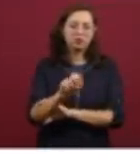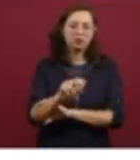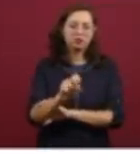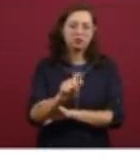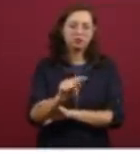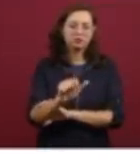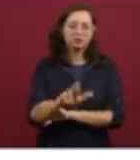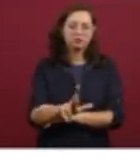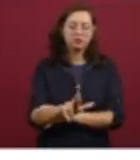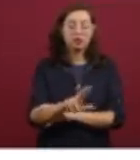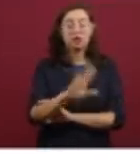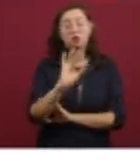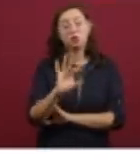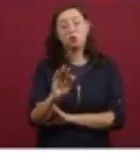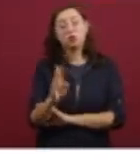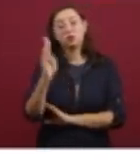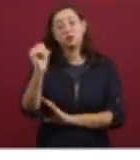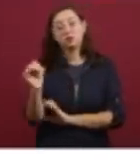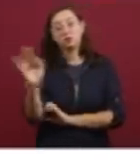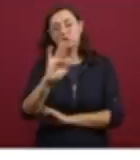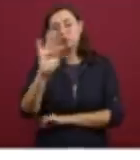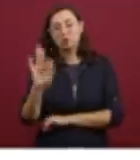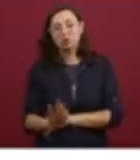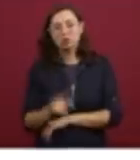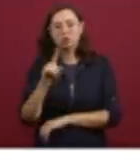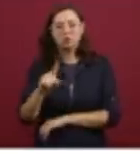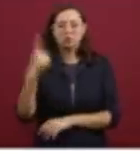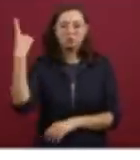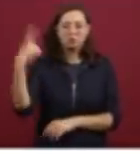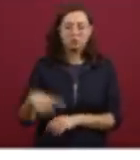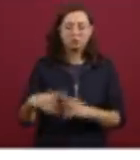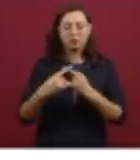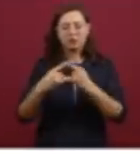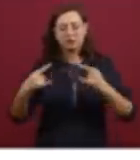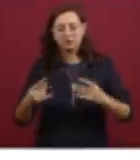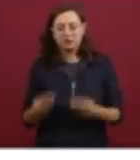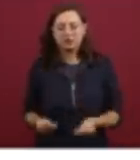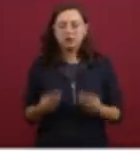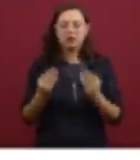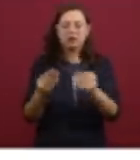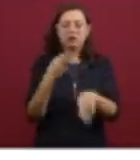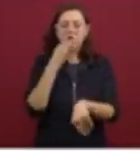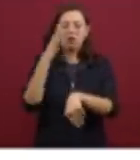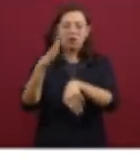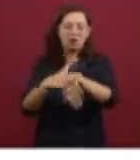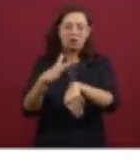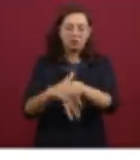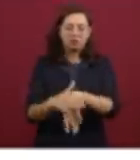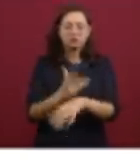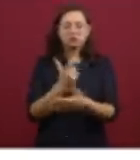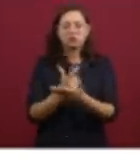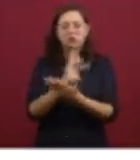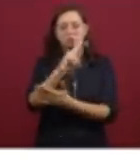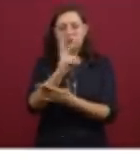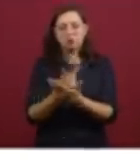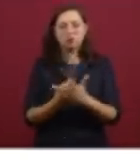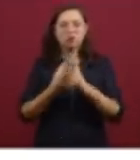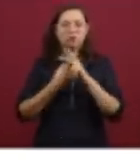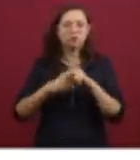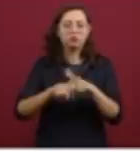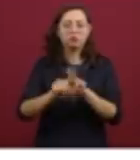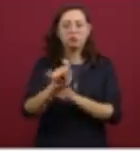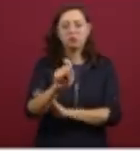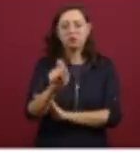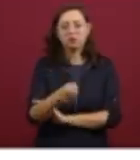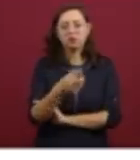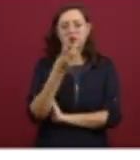49% recibe la beca mediante una orden de pago o aviso de programa y el 23% en una mesa